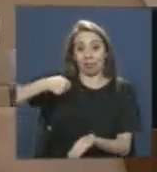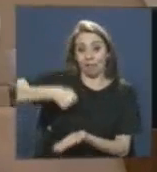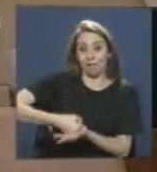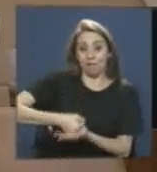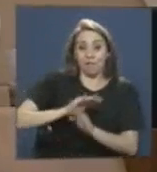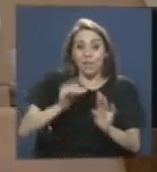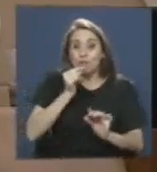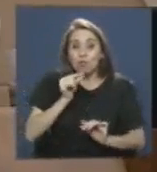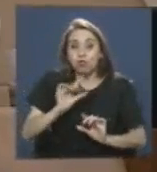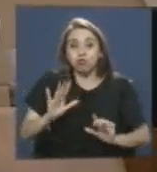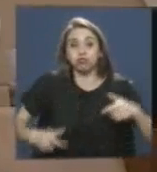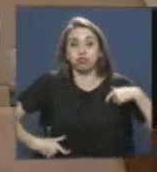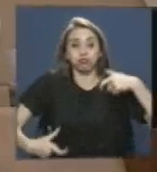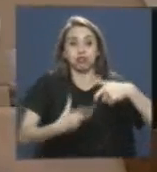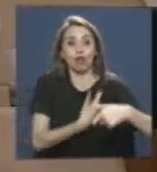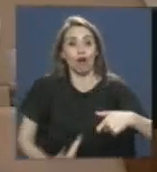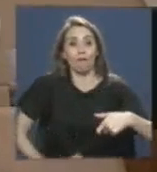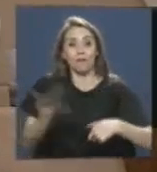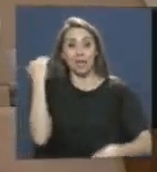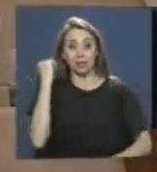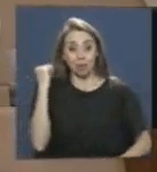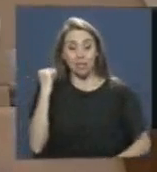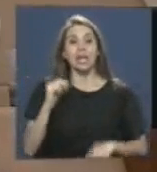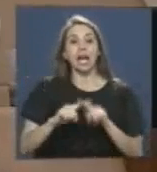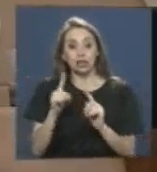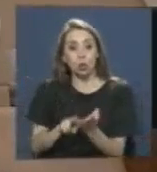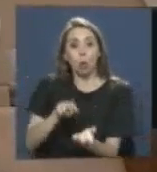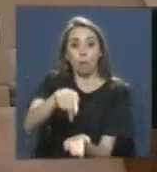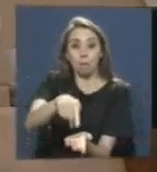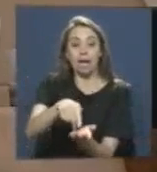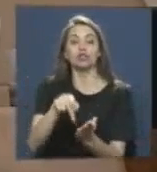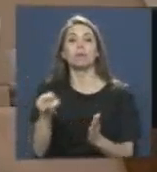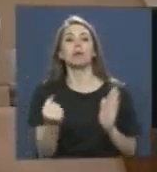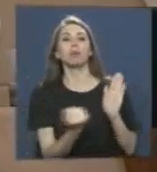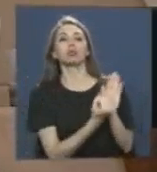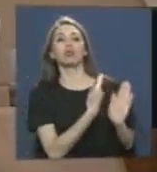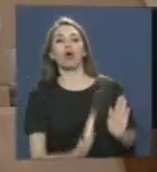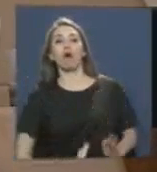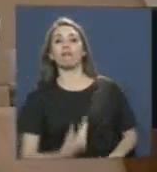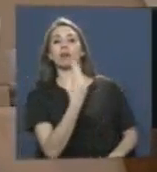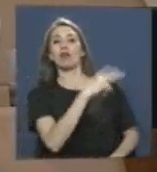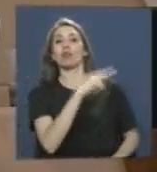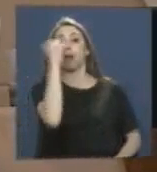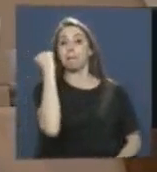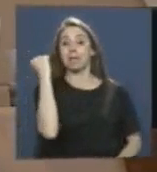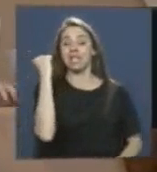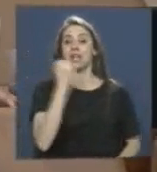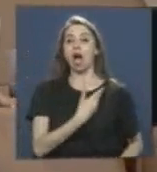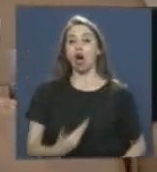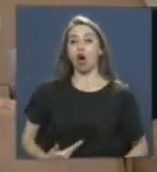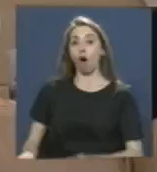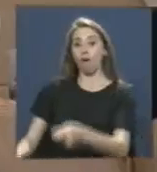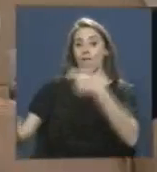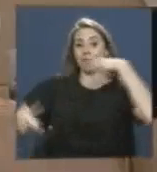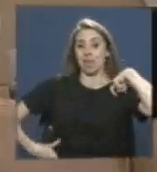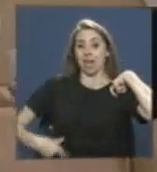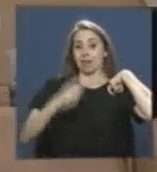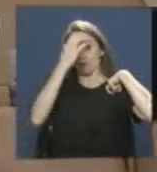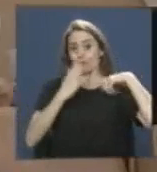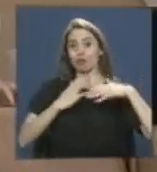gobierno anterior. Sin embargo, por venir con dicho sello, el gobierno actual lo desechó y